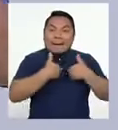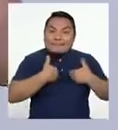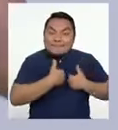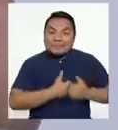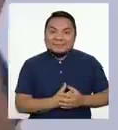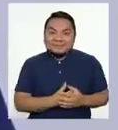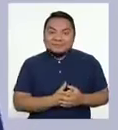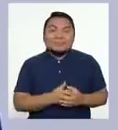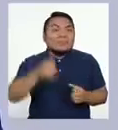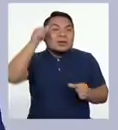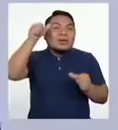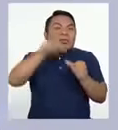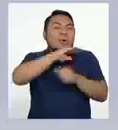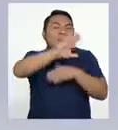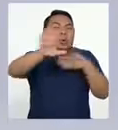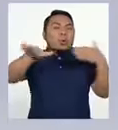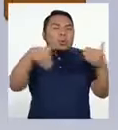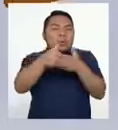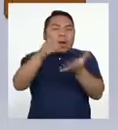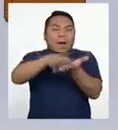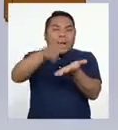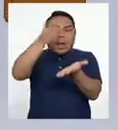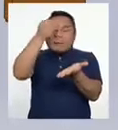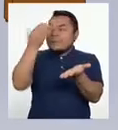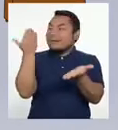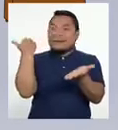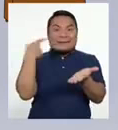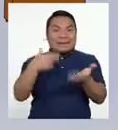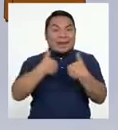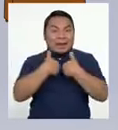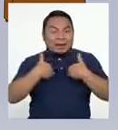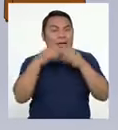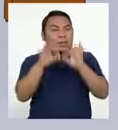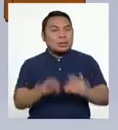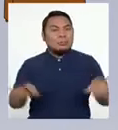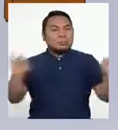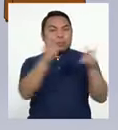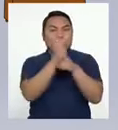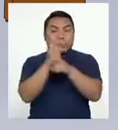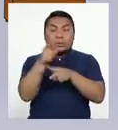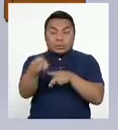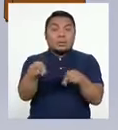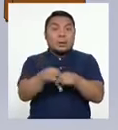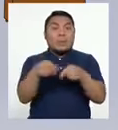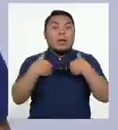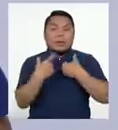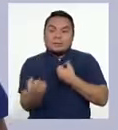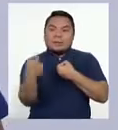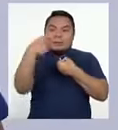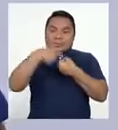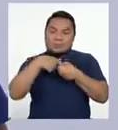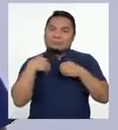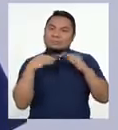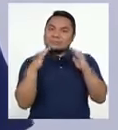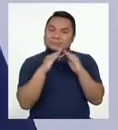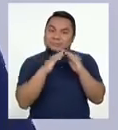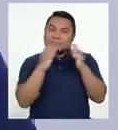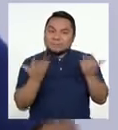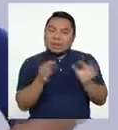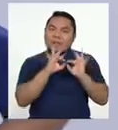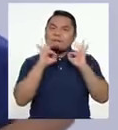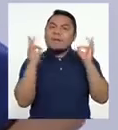¿Recuerdan todo lo que aprendimos sobre las mascotas y la importancia de cuidarlas porque son parte de nuestra familia, nos acompañan